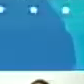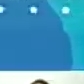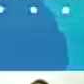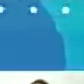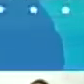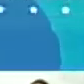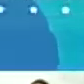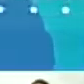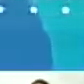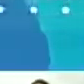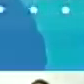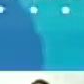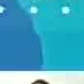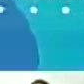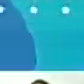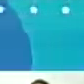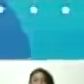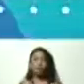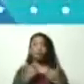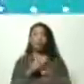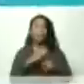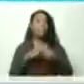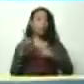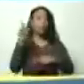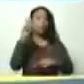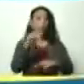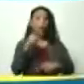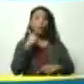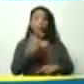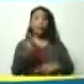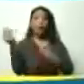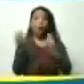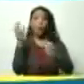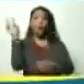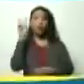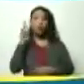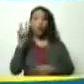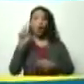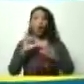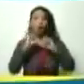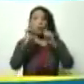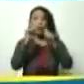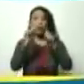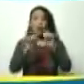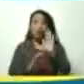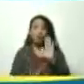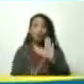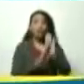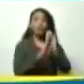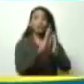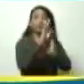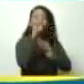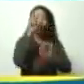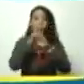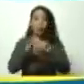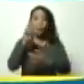daño el sufrimiento pero también nos dice cómo Venezuela empieza a despegar 2021